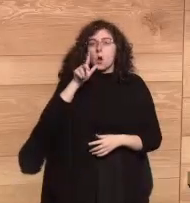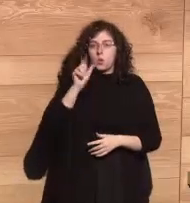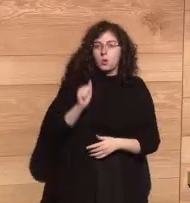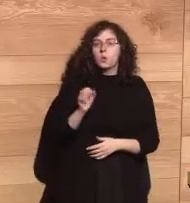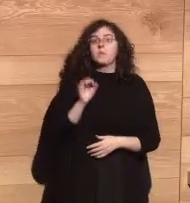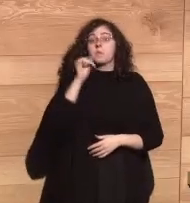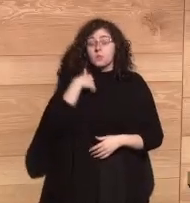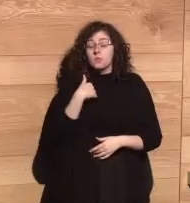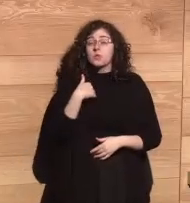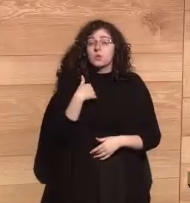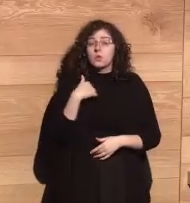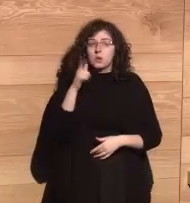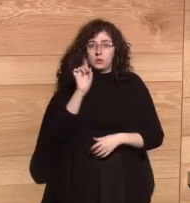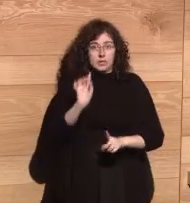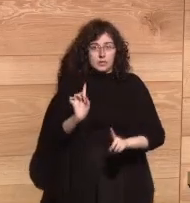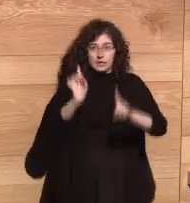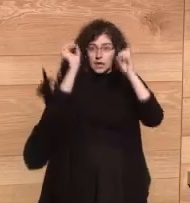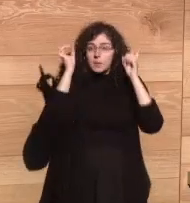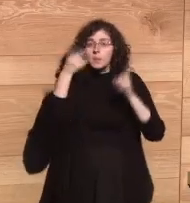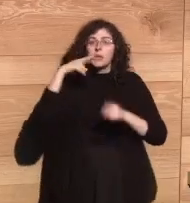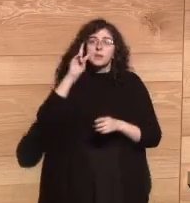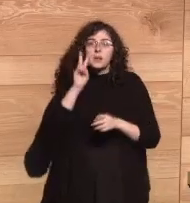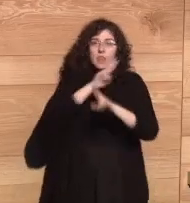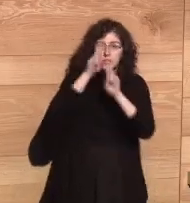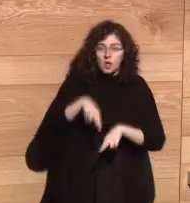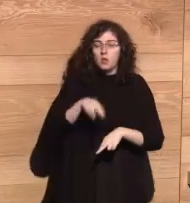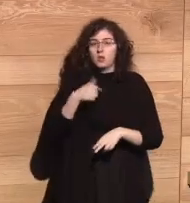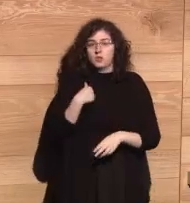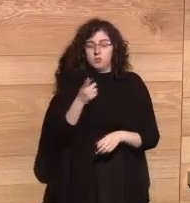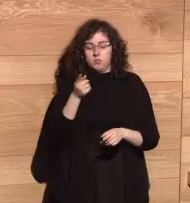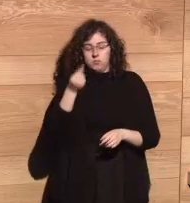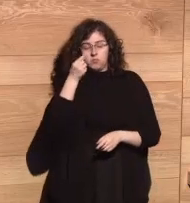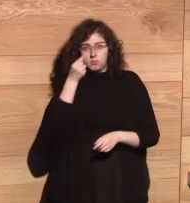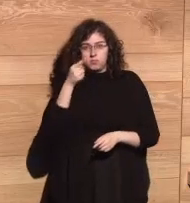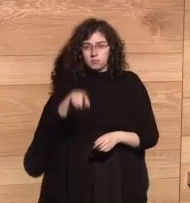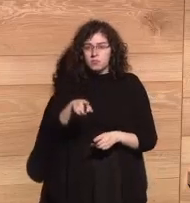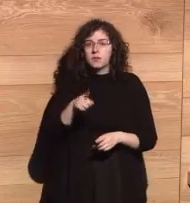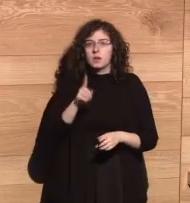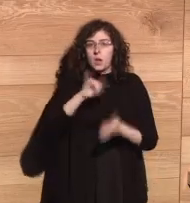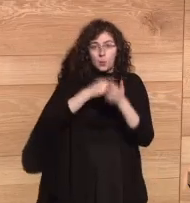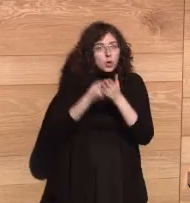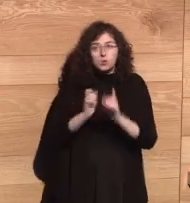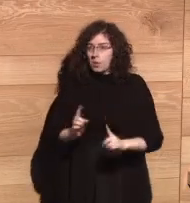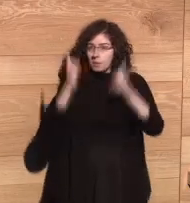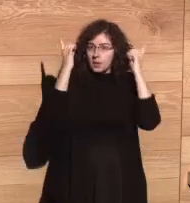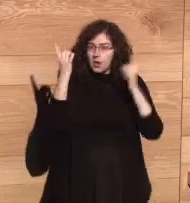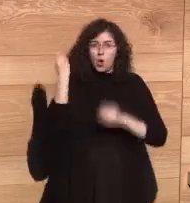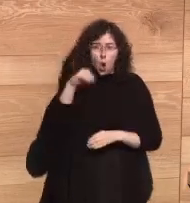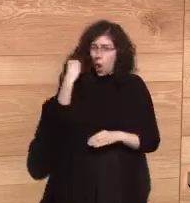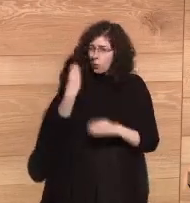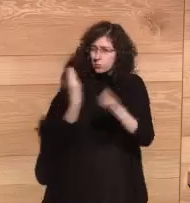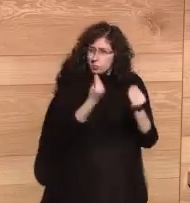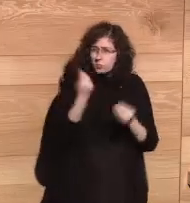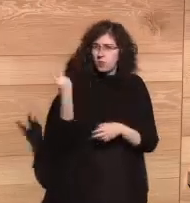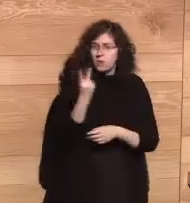a vuestra primera experiencia internacional, porque me ha llamado muchísimo la atención vuestros primeros proyectos, muy jóvenes las dos. En